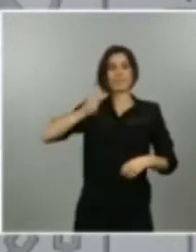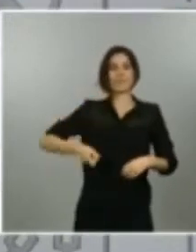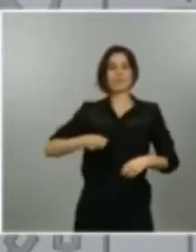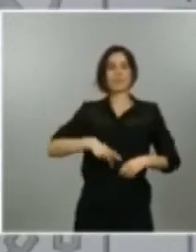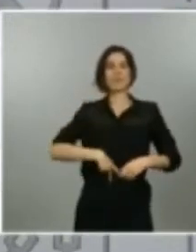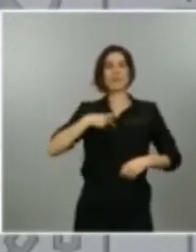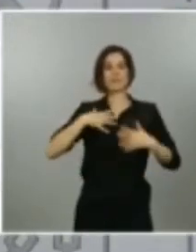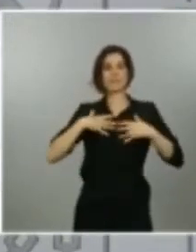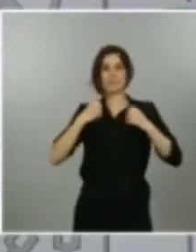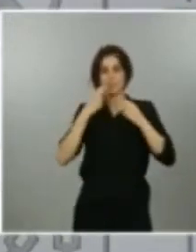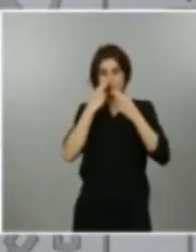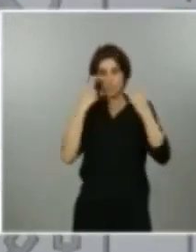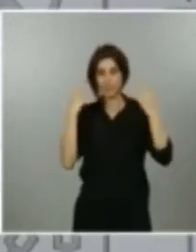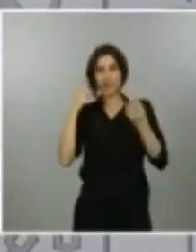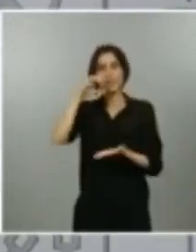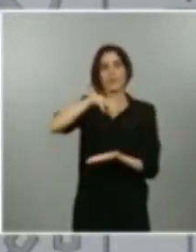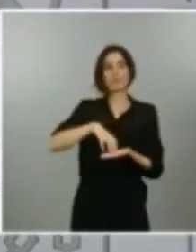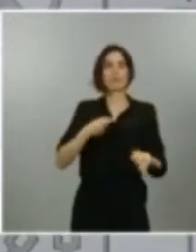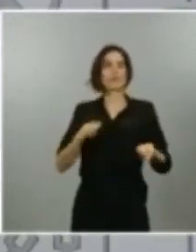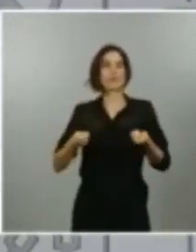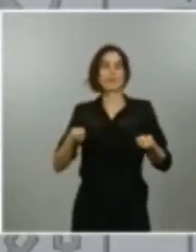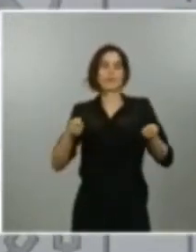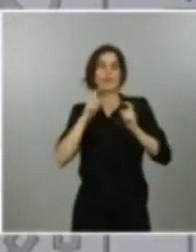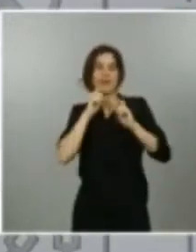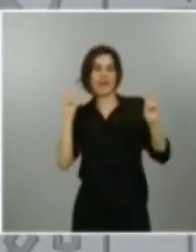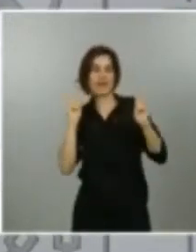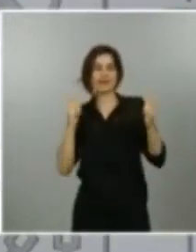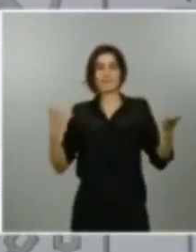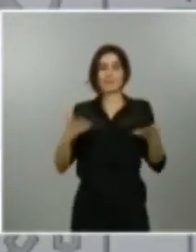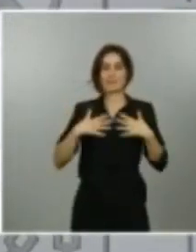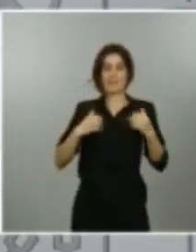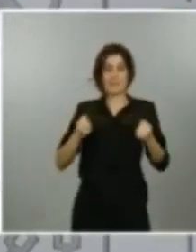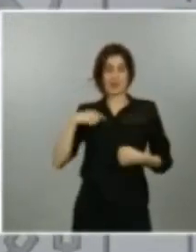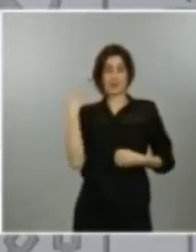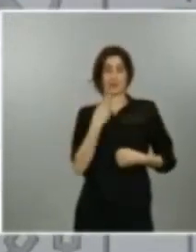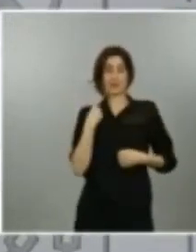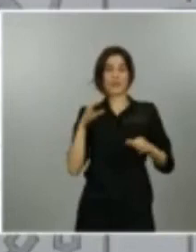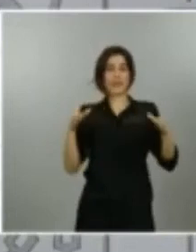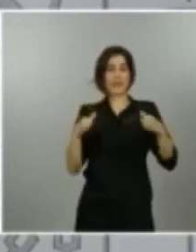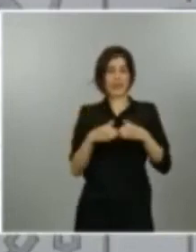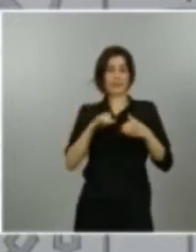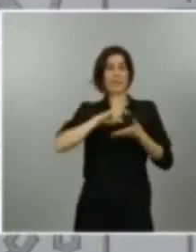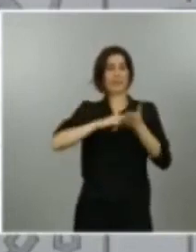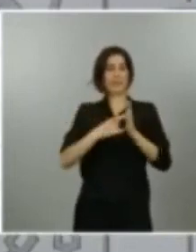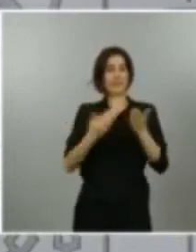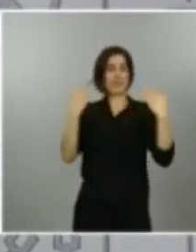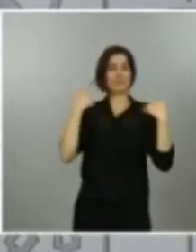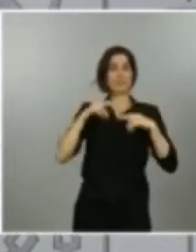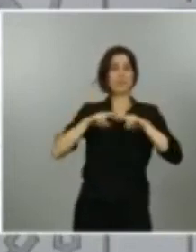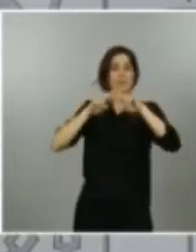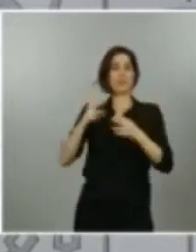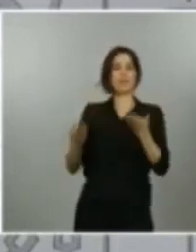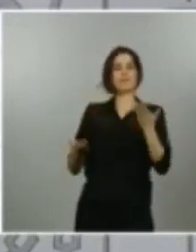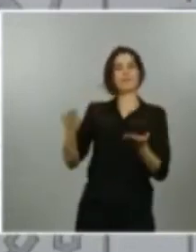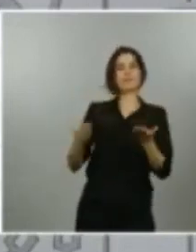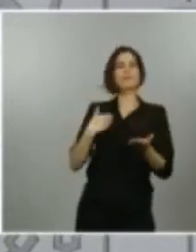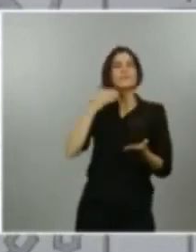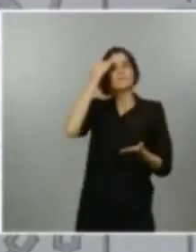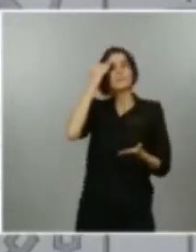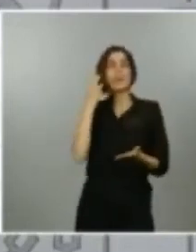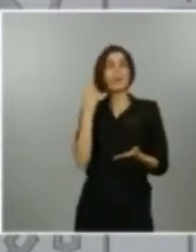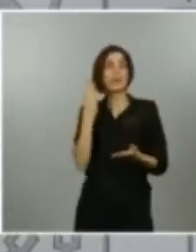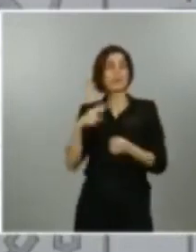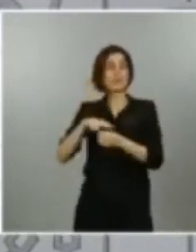de alertas y emergencias sanitarias el equipo de técnicos que han hecho todas las evaluaciones es que probablemente estas dos provincias estarán en capacidad de